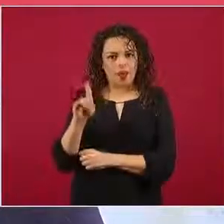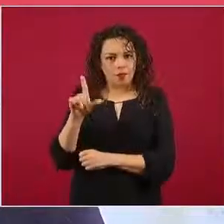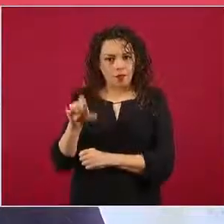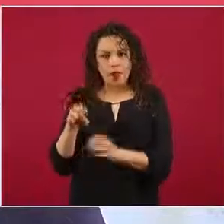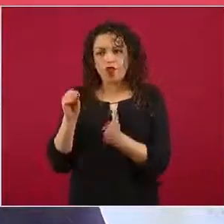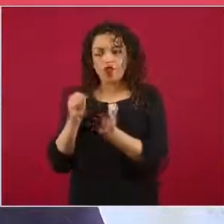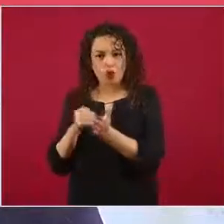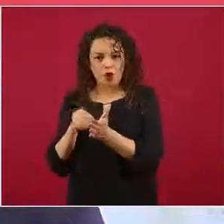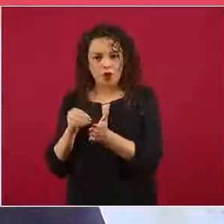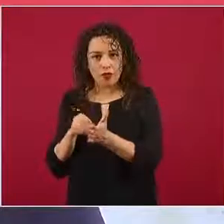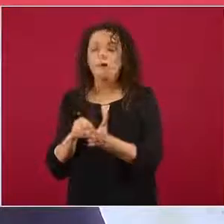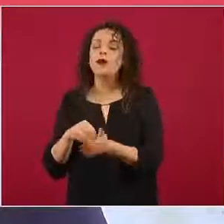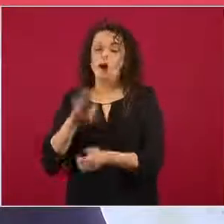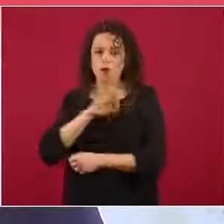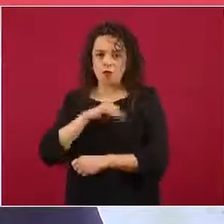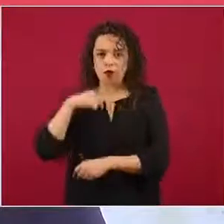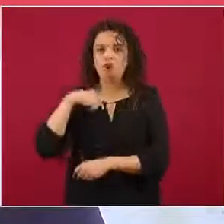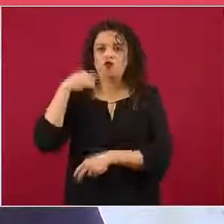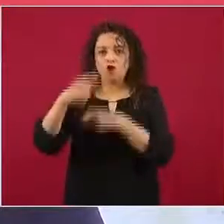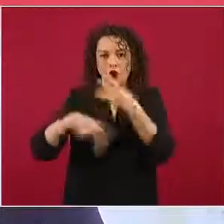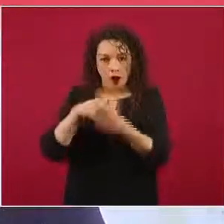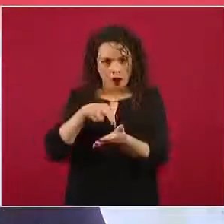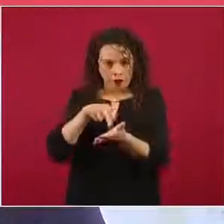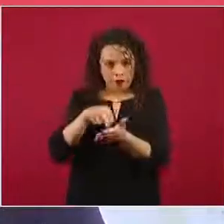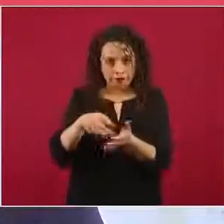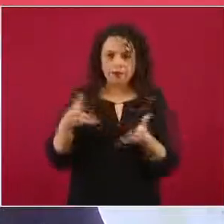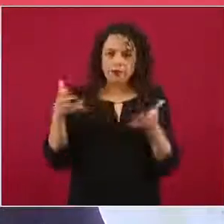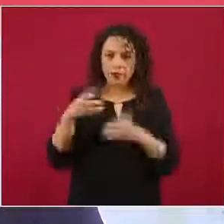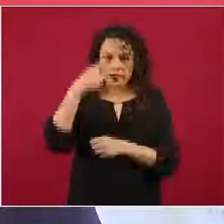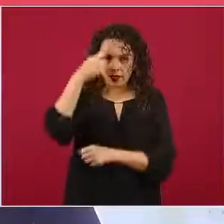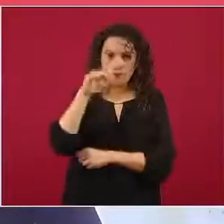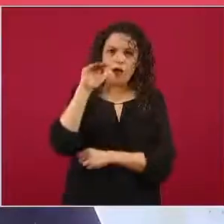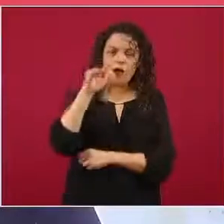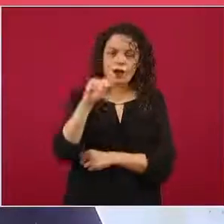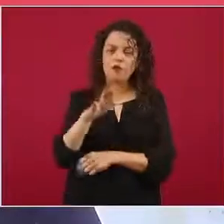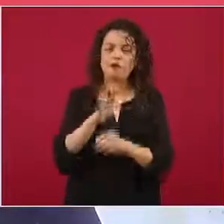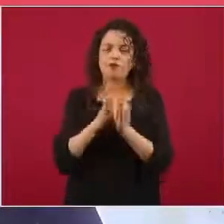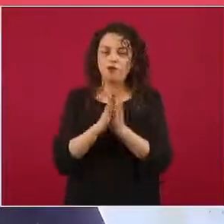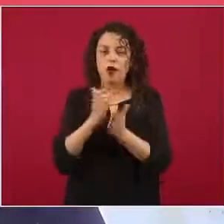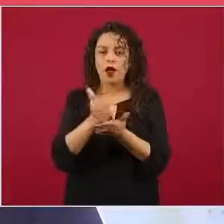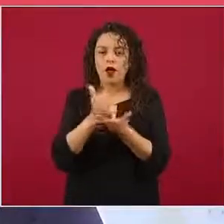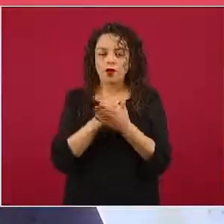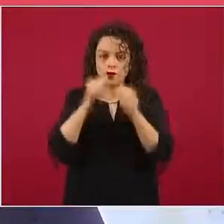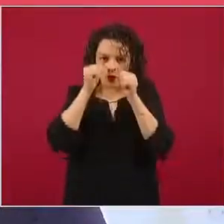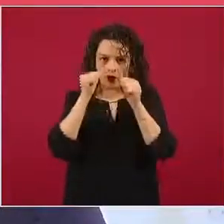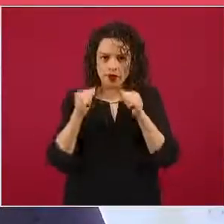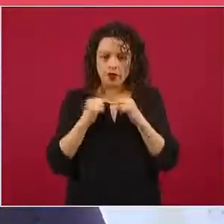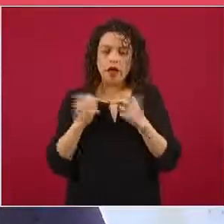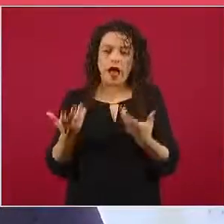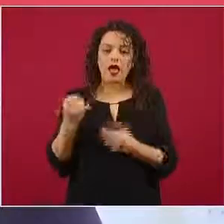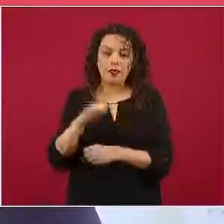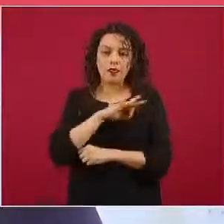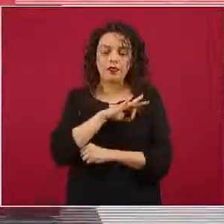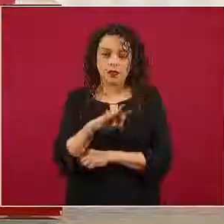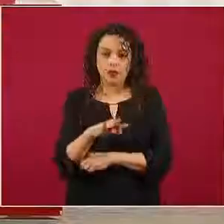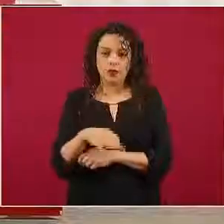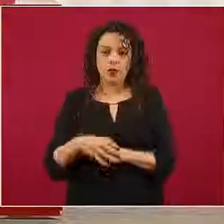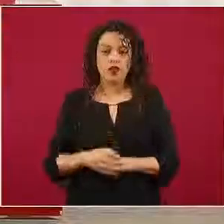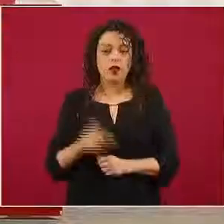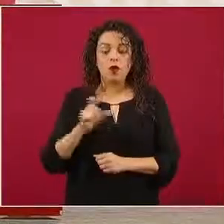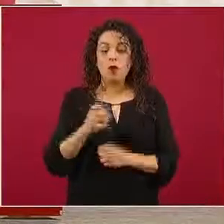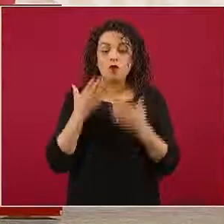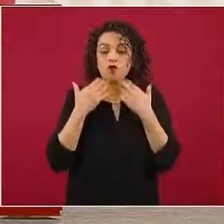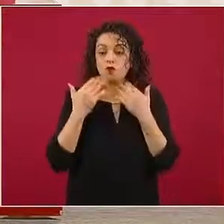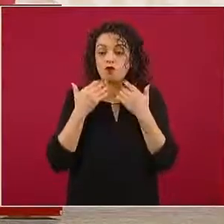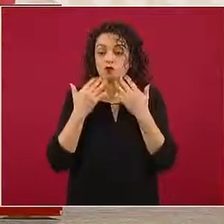podemos transportar y podemos demandar esa atención, pues es mejor hacerlo en ese estado clínico, es decir, cuando no tenemos